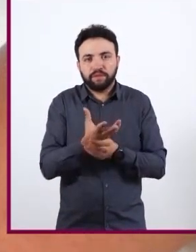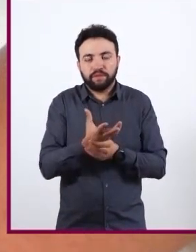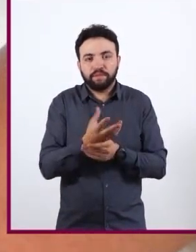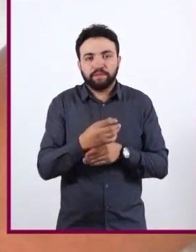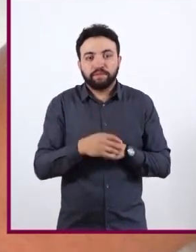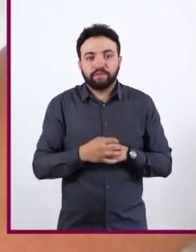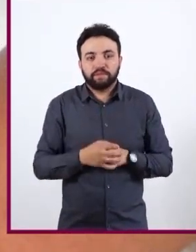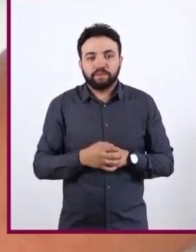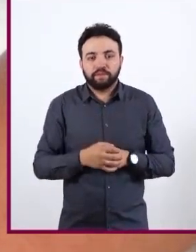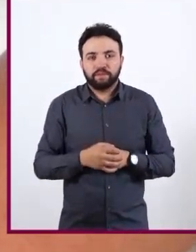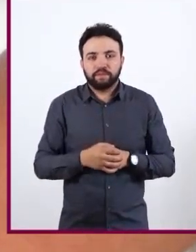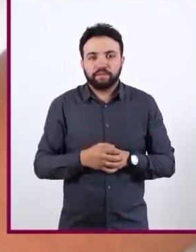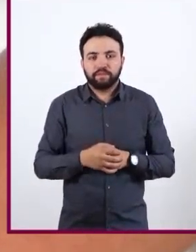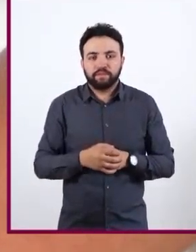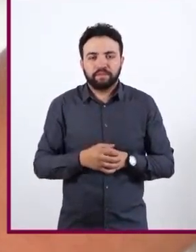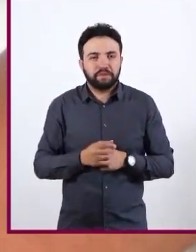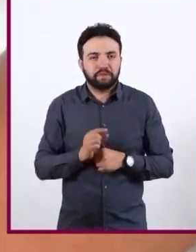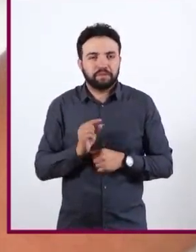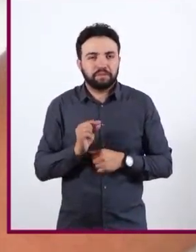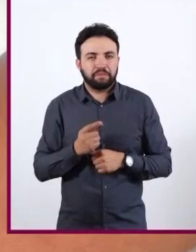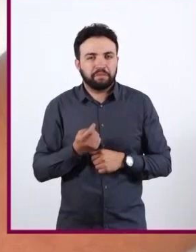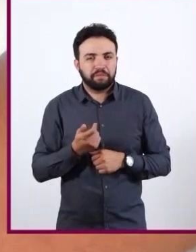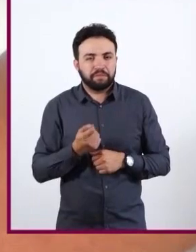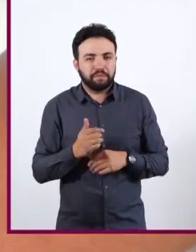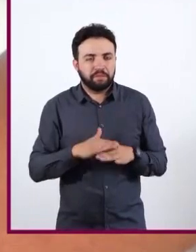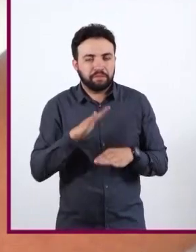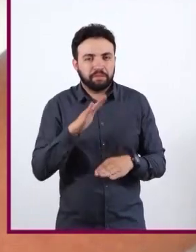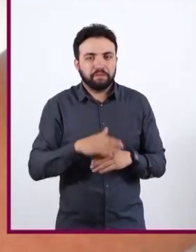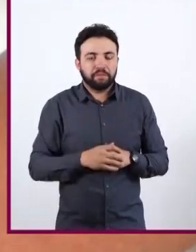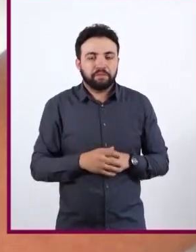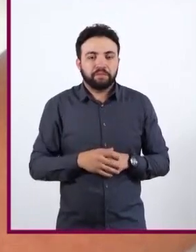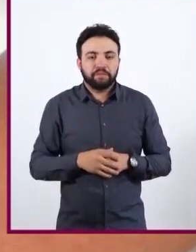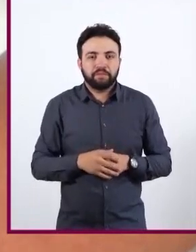ahí. Sí, un poquito más.